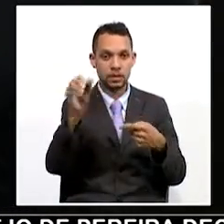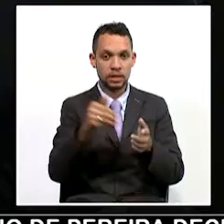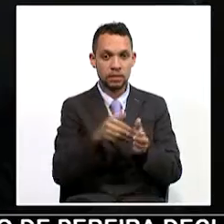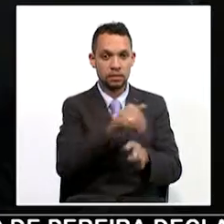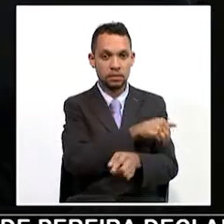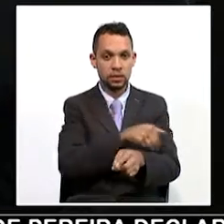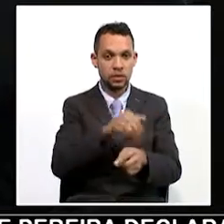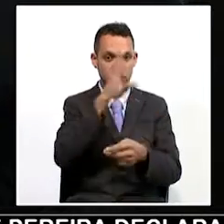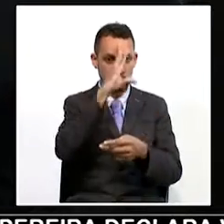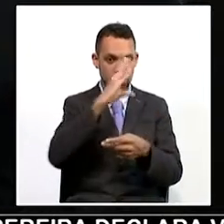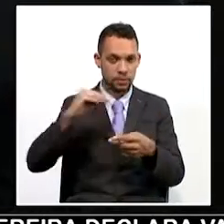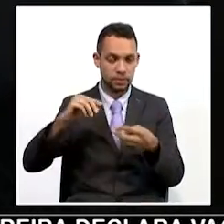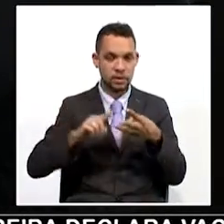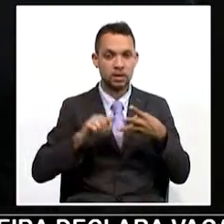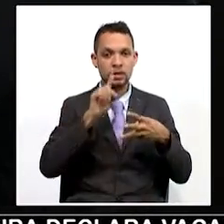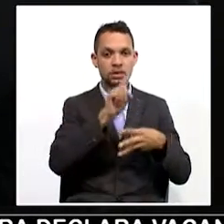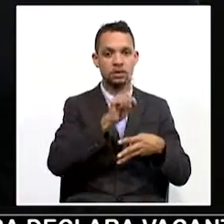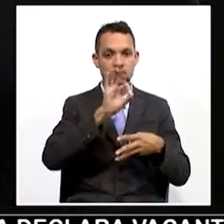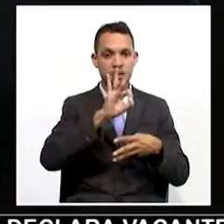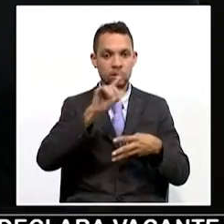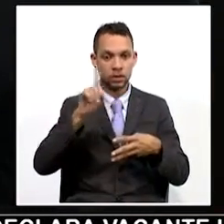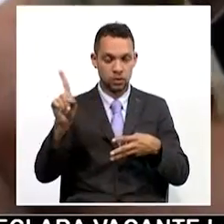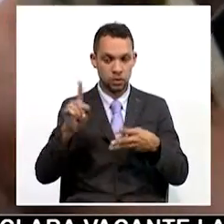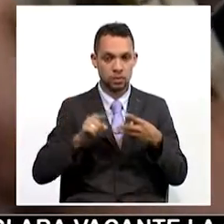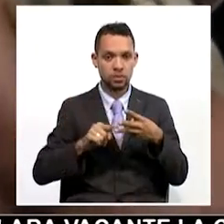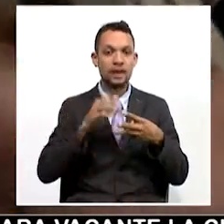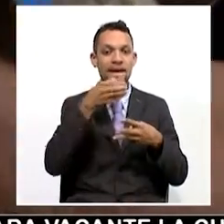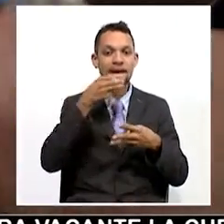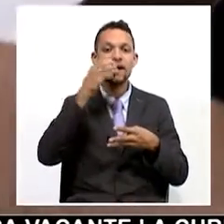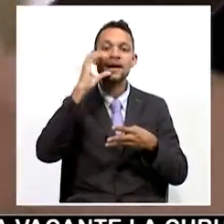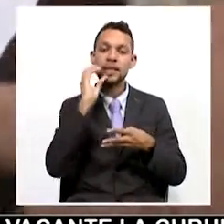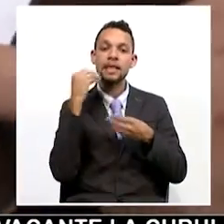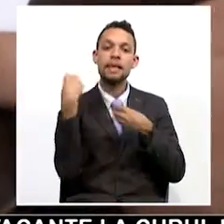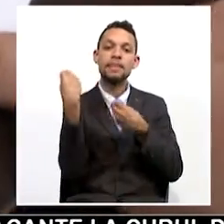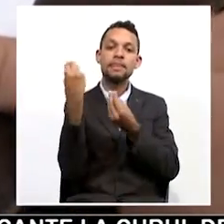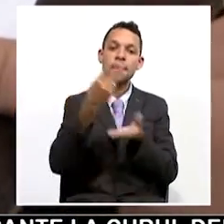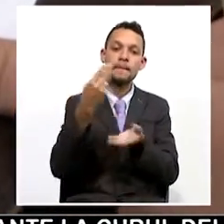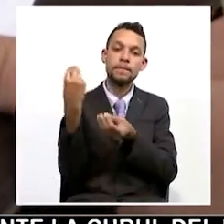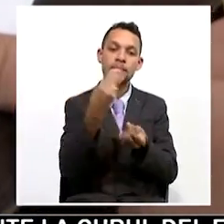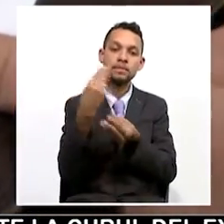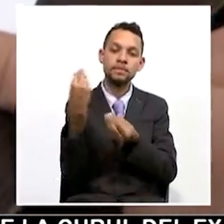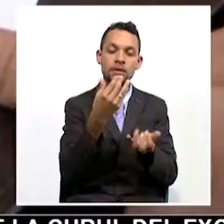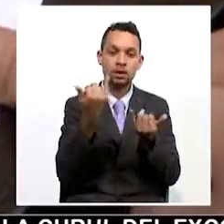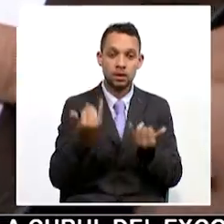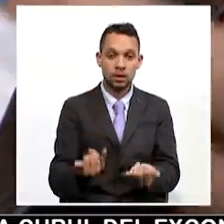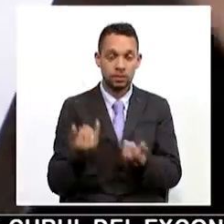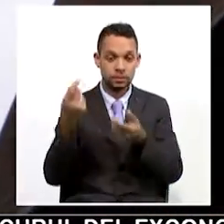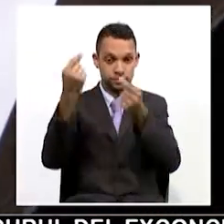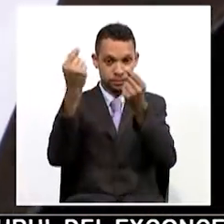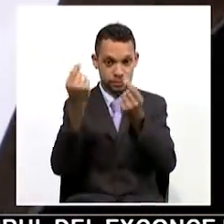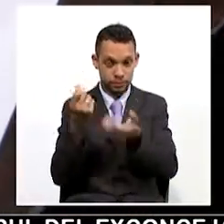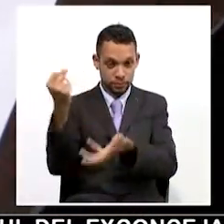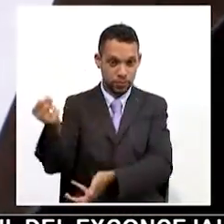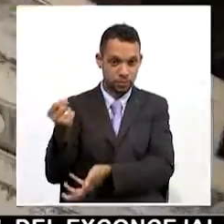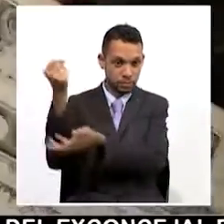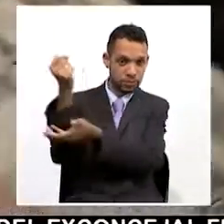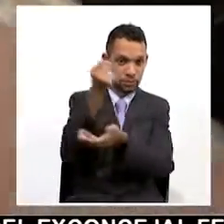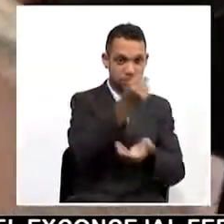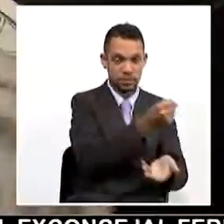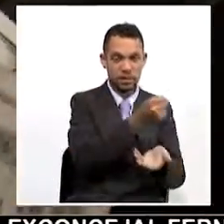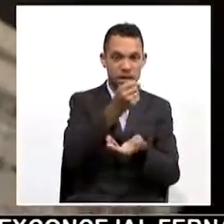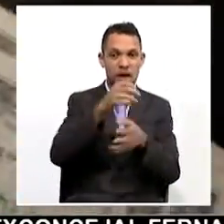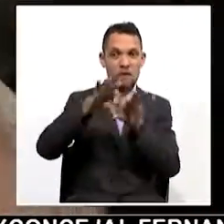y 131 millones para Caldas. Cabe destacar que en el 2016 se registró la cifra récord en valor de remesas en los